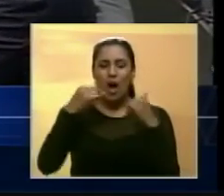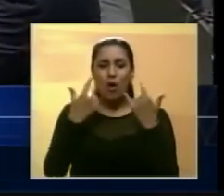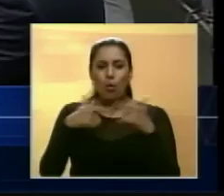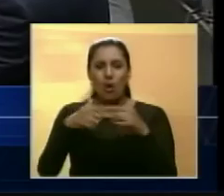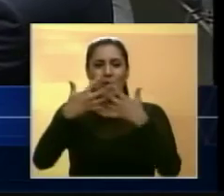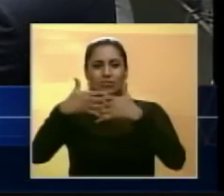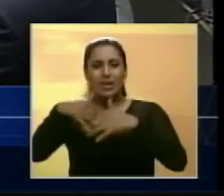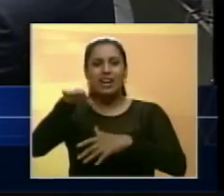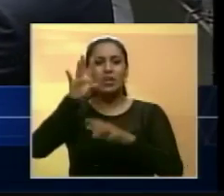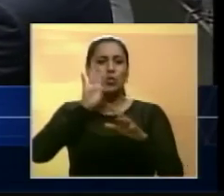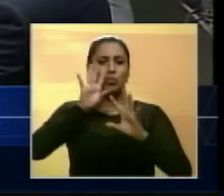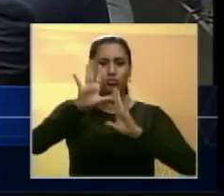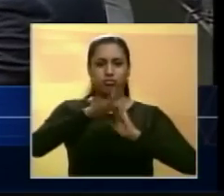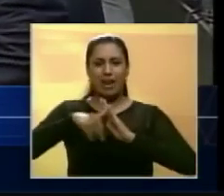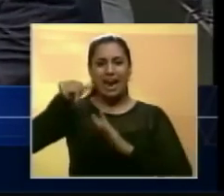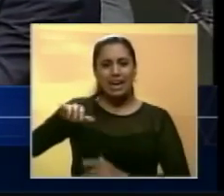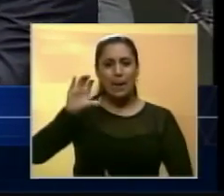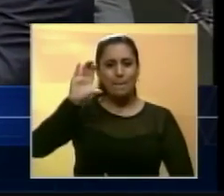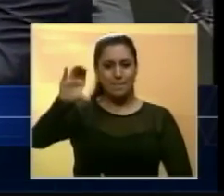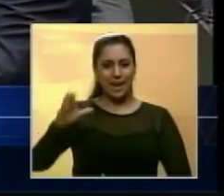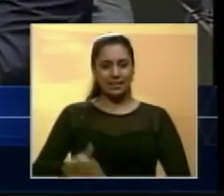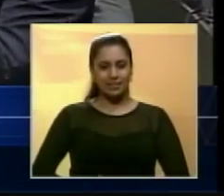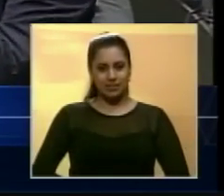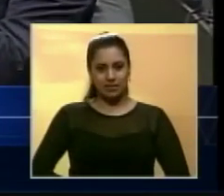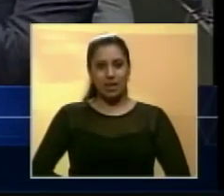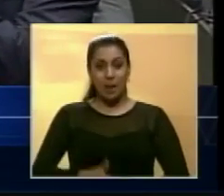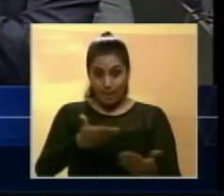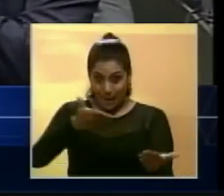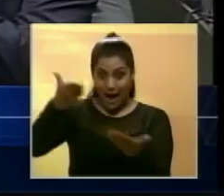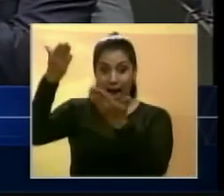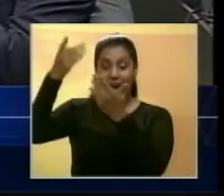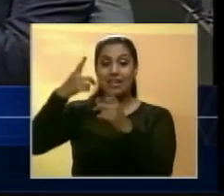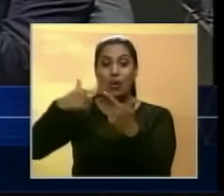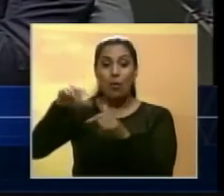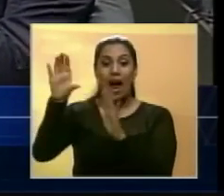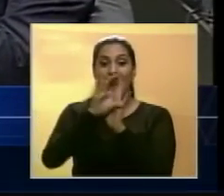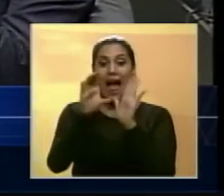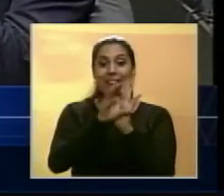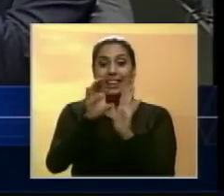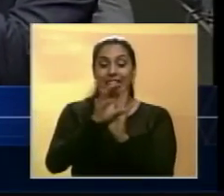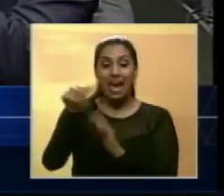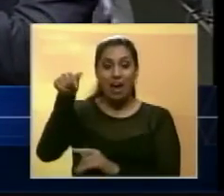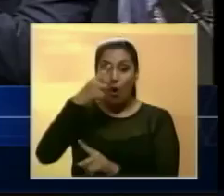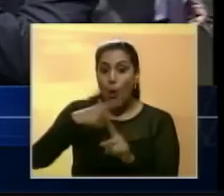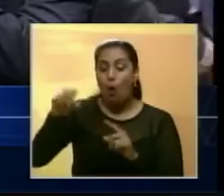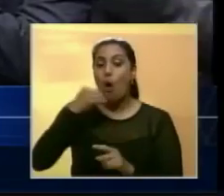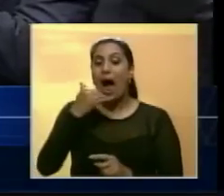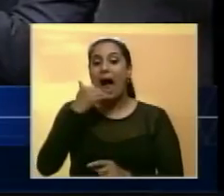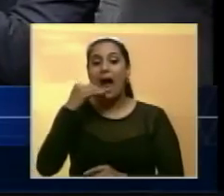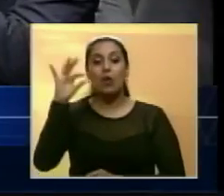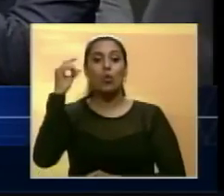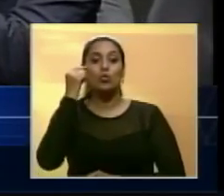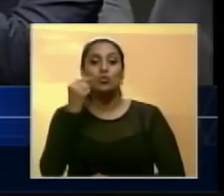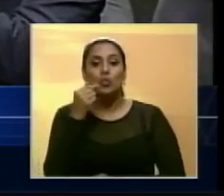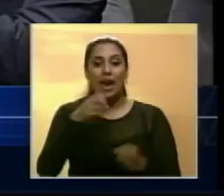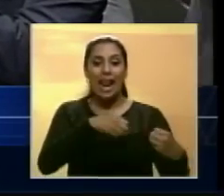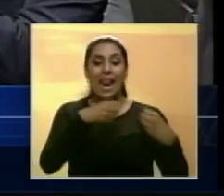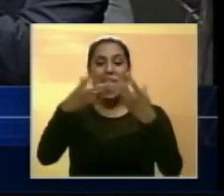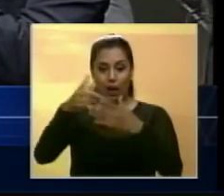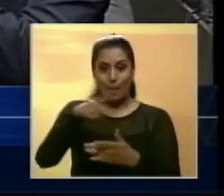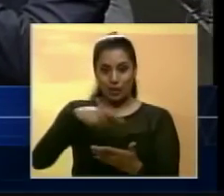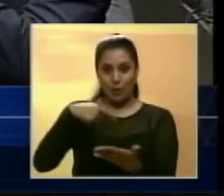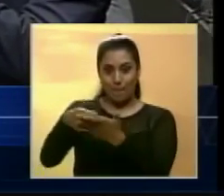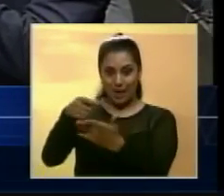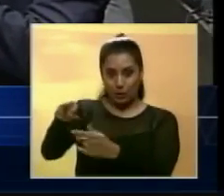en un mecanismo de extorsión en este país. Vaya para Katia o váyase para Sucre, que les regalo el